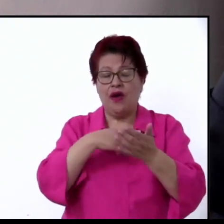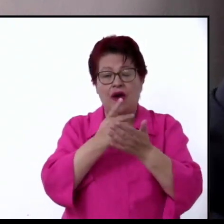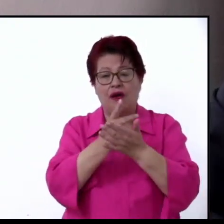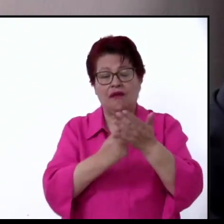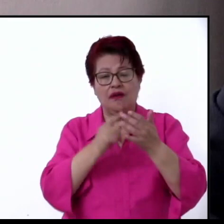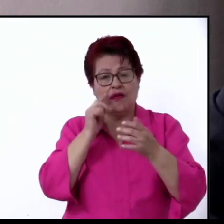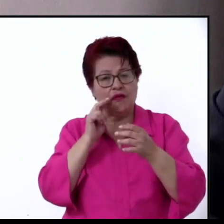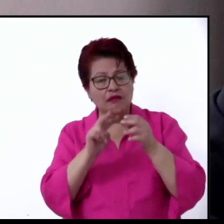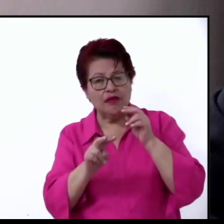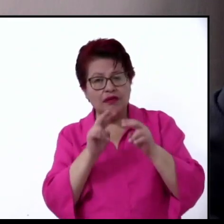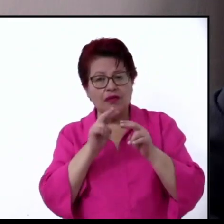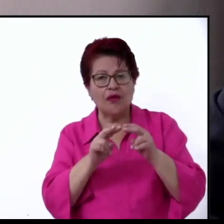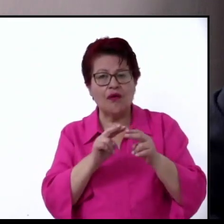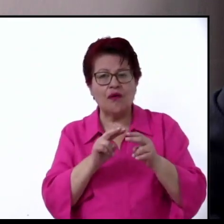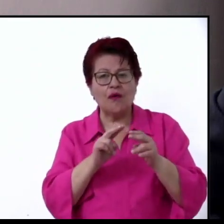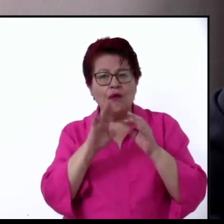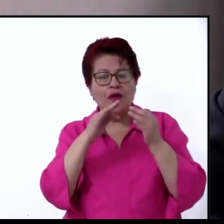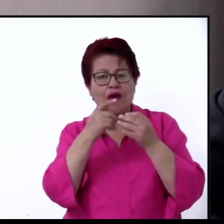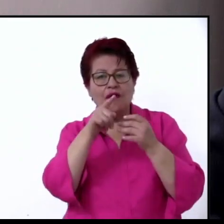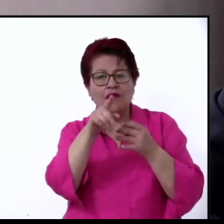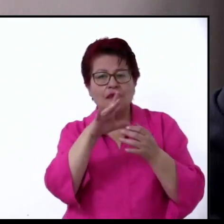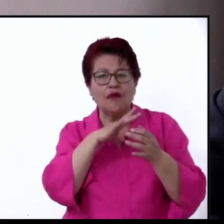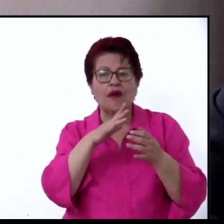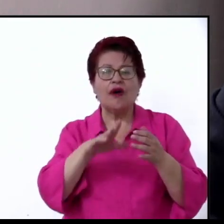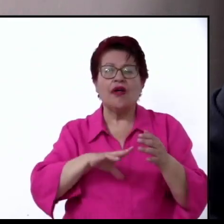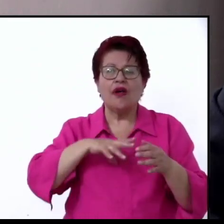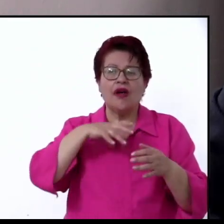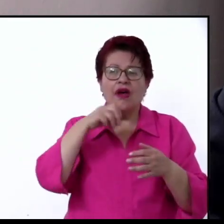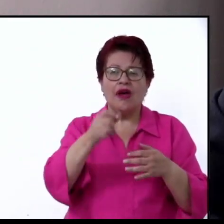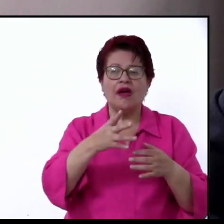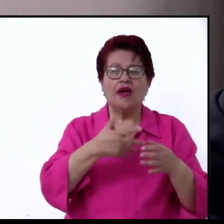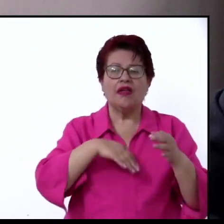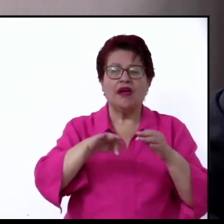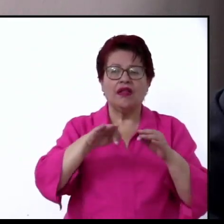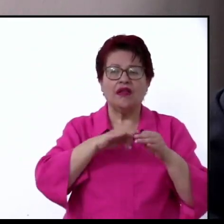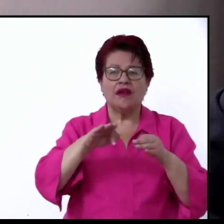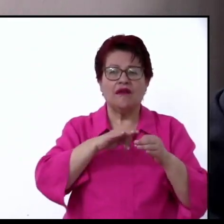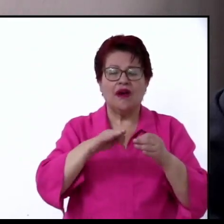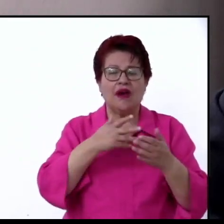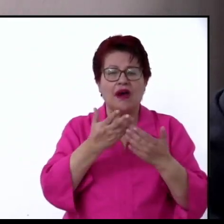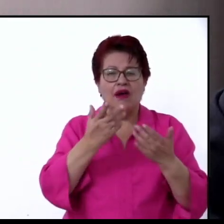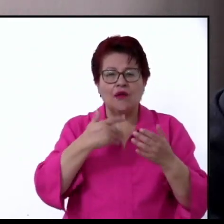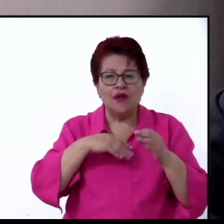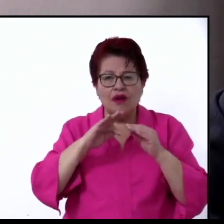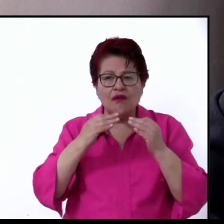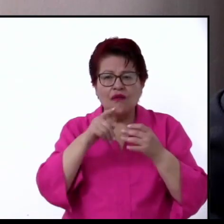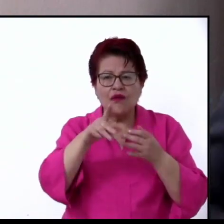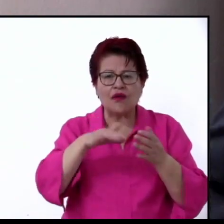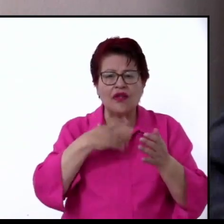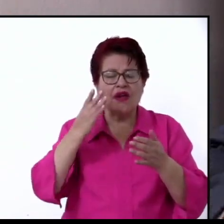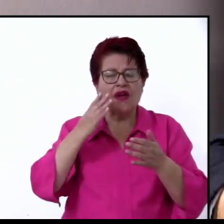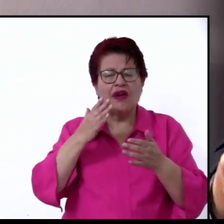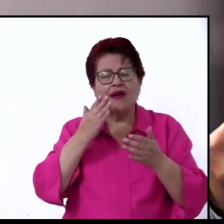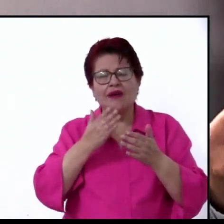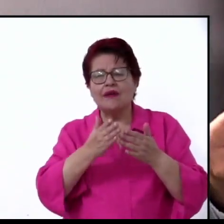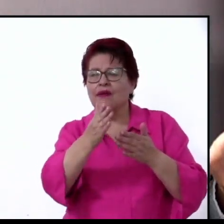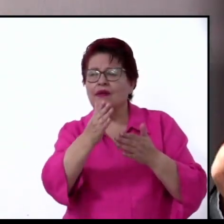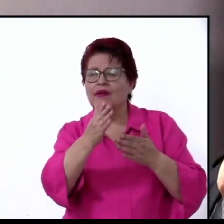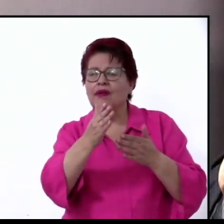programa una forma de emprender, una forma de ir hasta